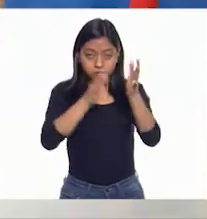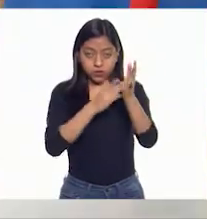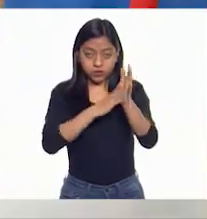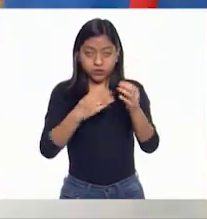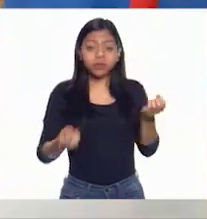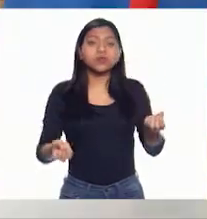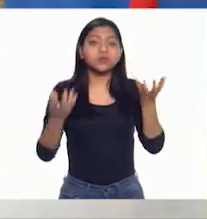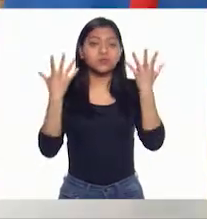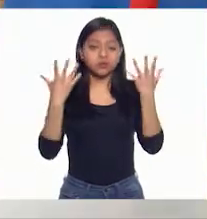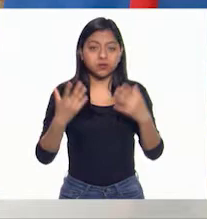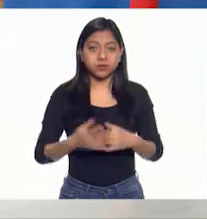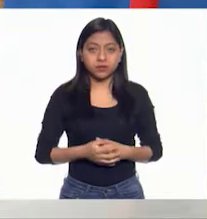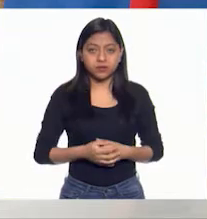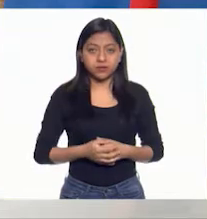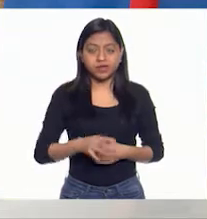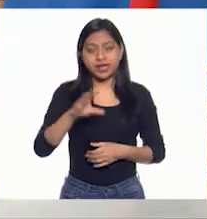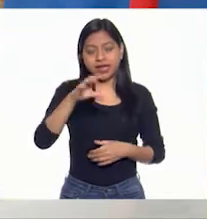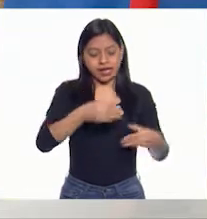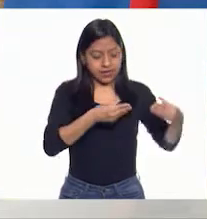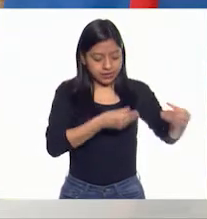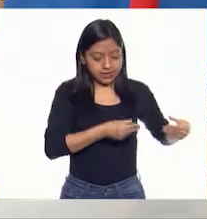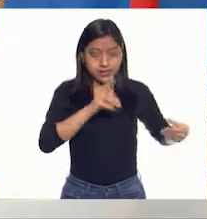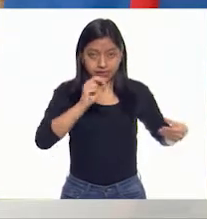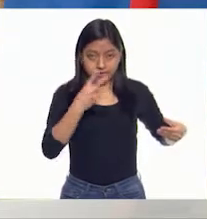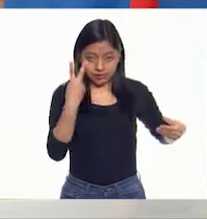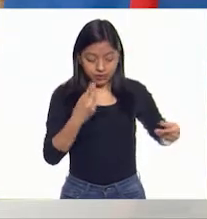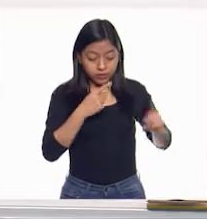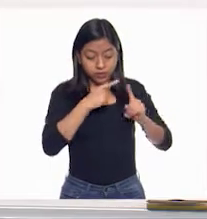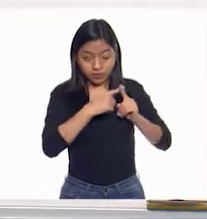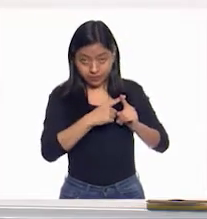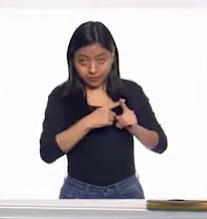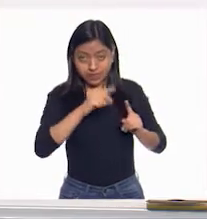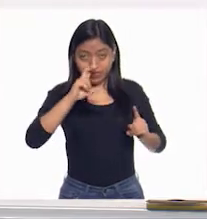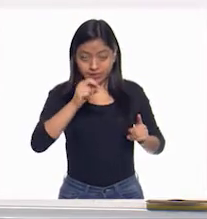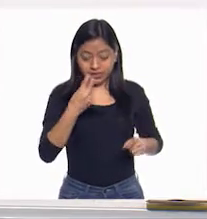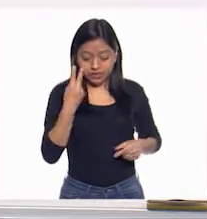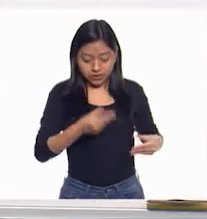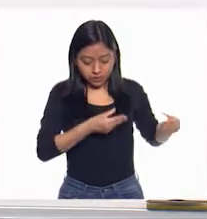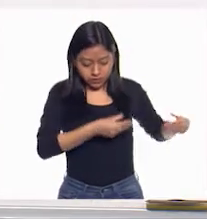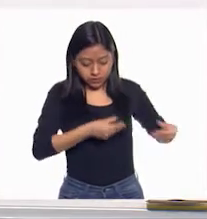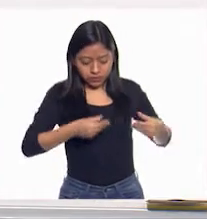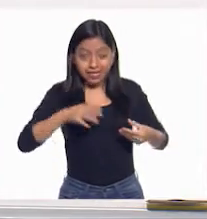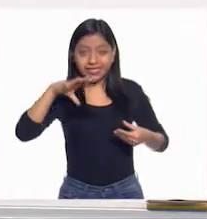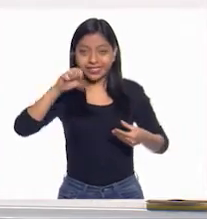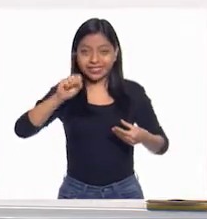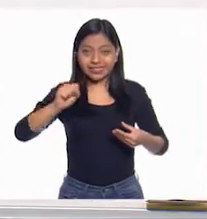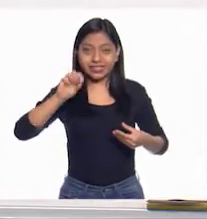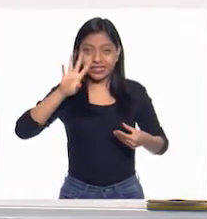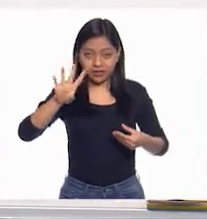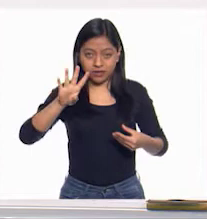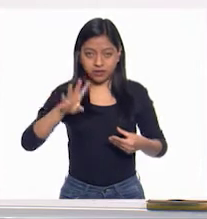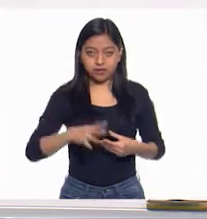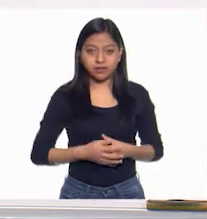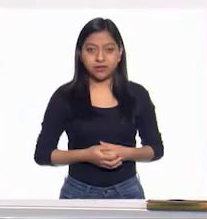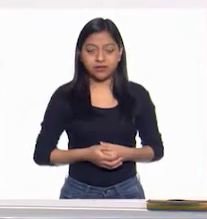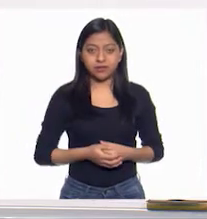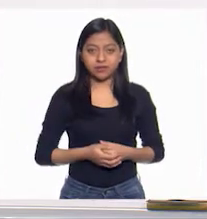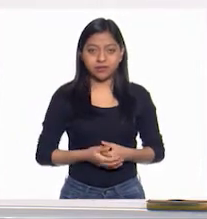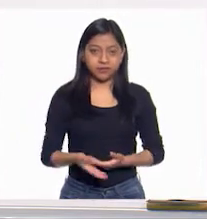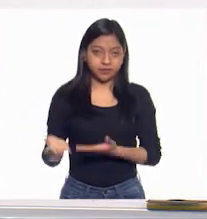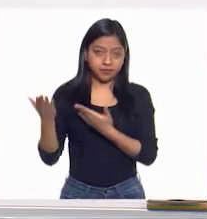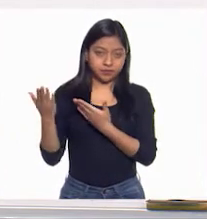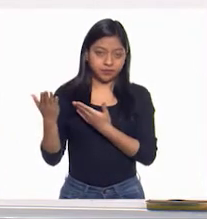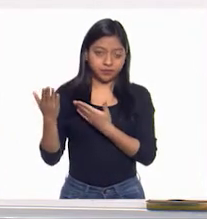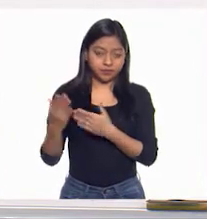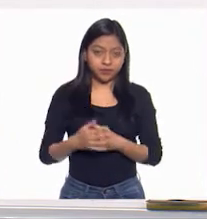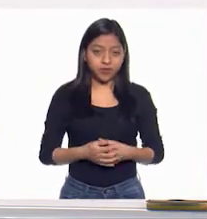Pues serían 64. En dos paquetes sería el doble, entonces serían 64.